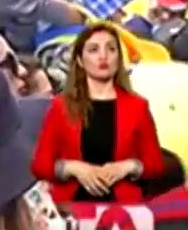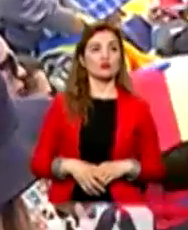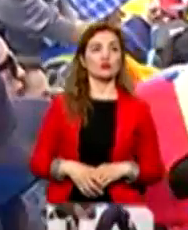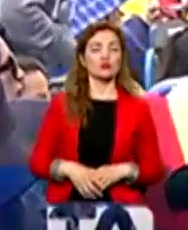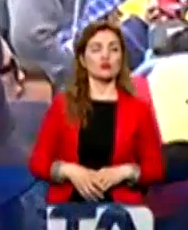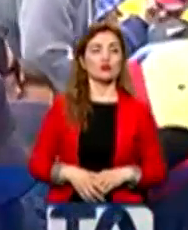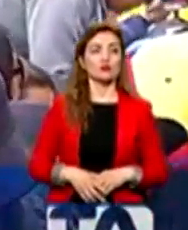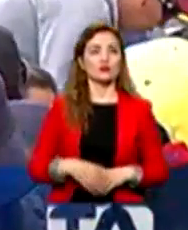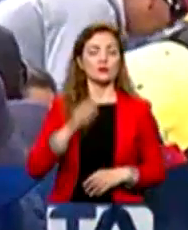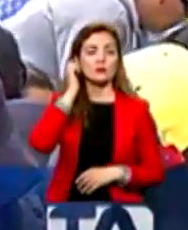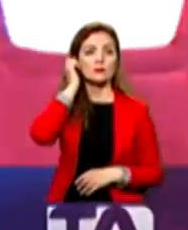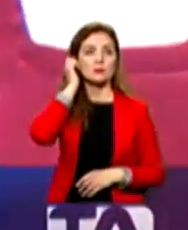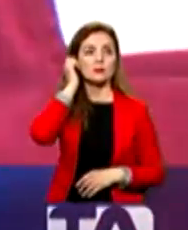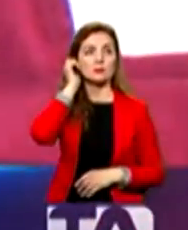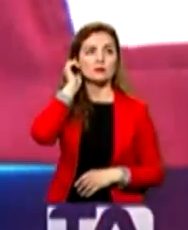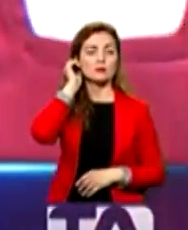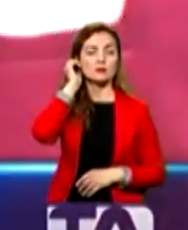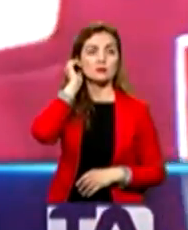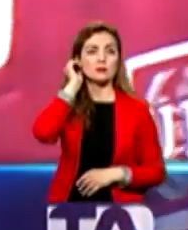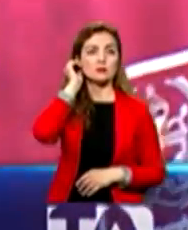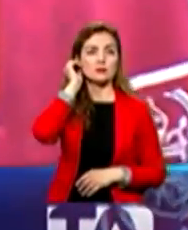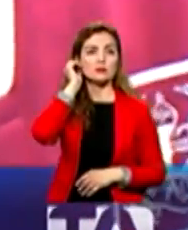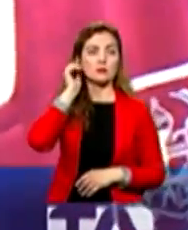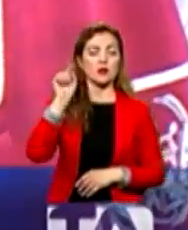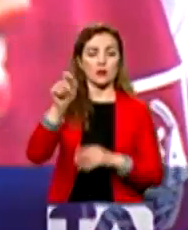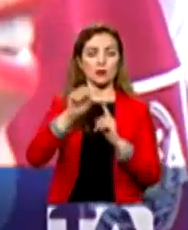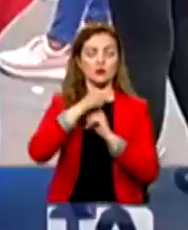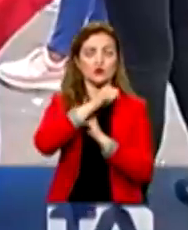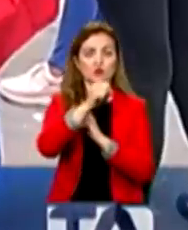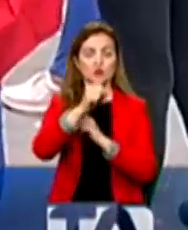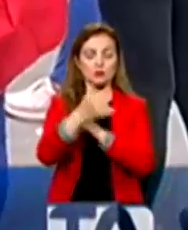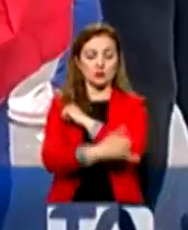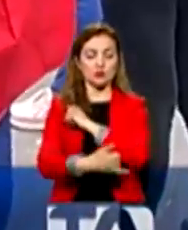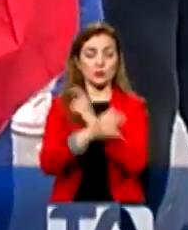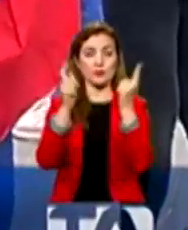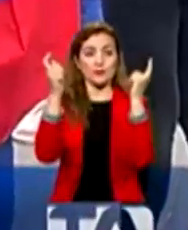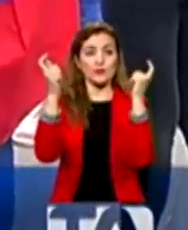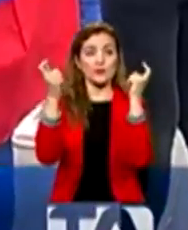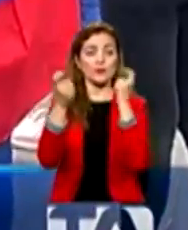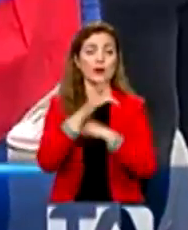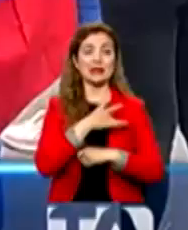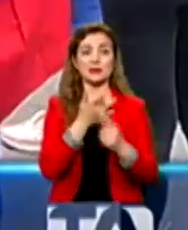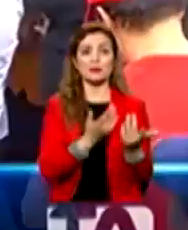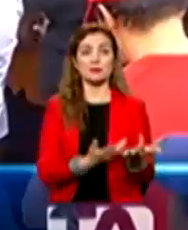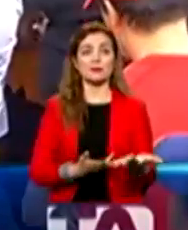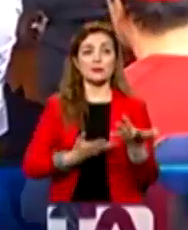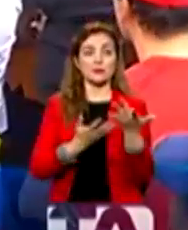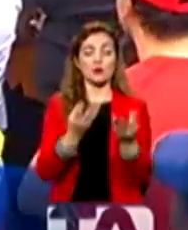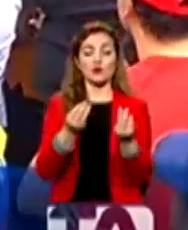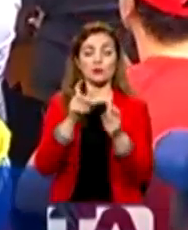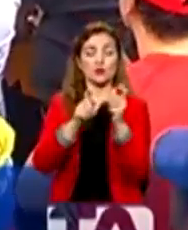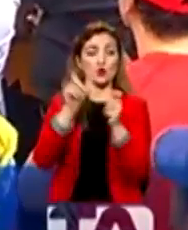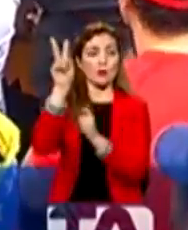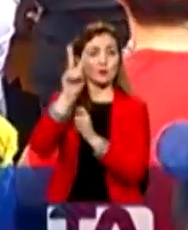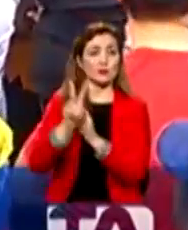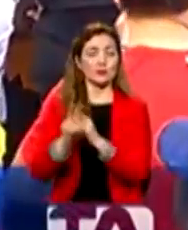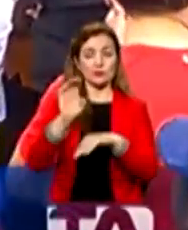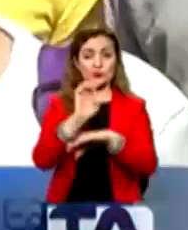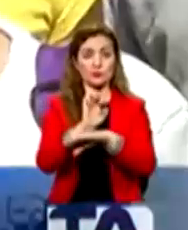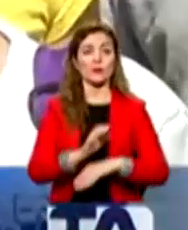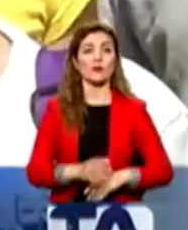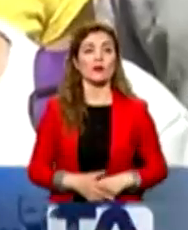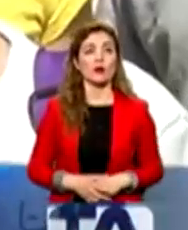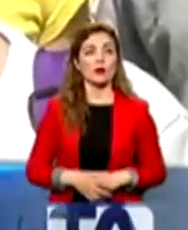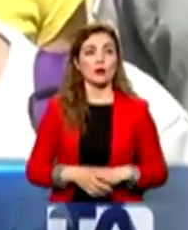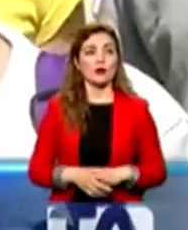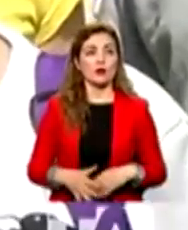a otros. Desde su bandera, la situación de su país dio un giro que devuelve la esperanza a cientos de venezolanos en Ecuador.